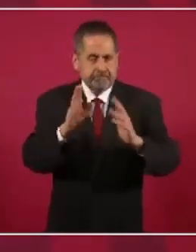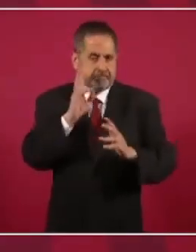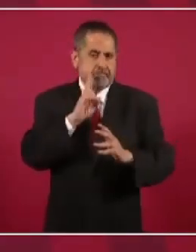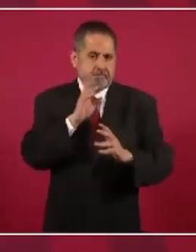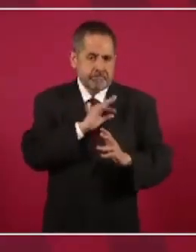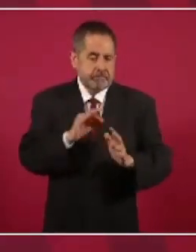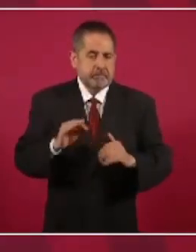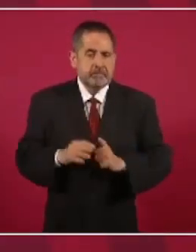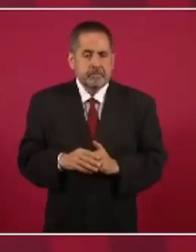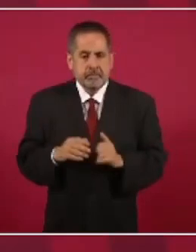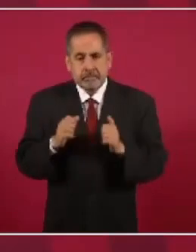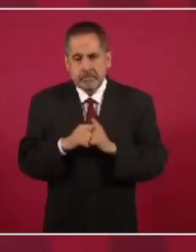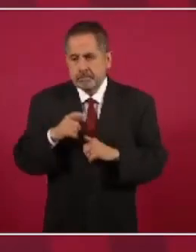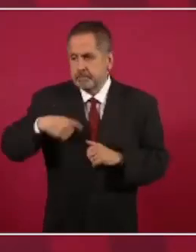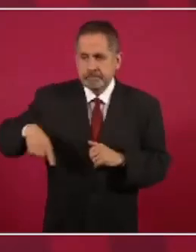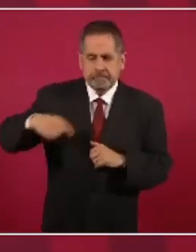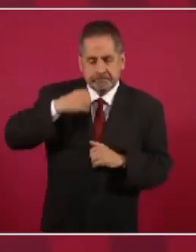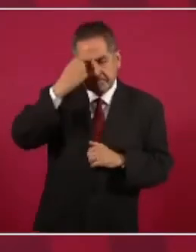con revisión